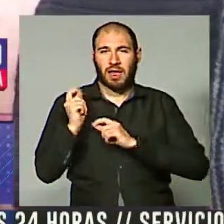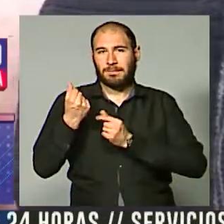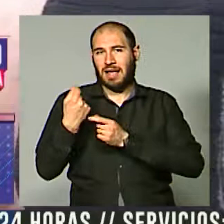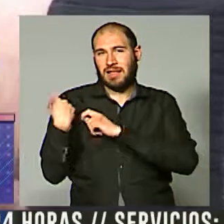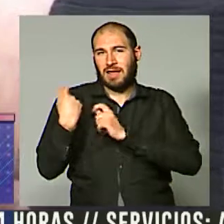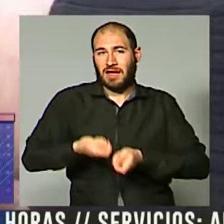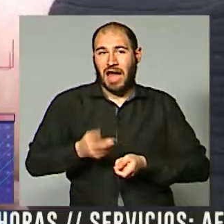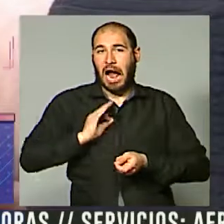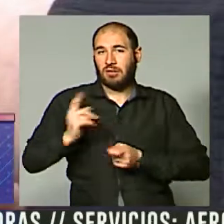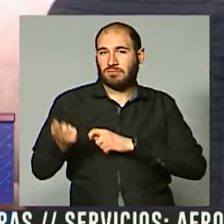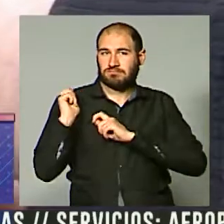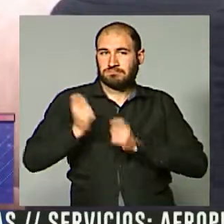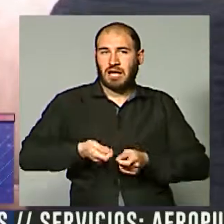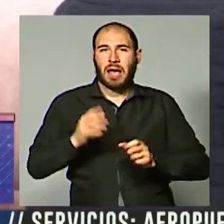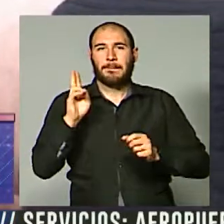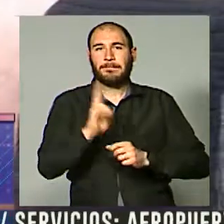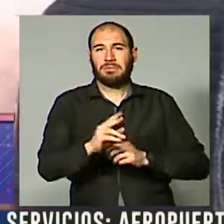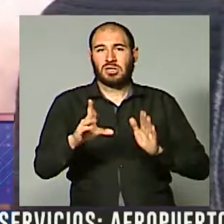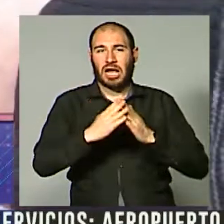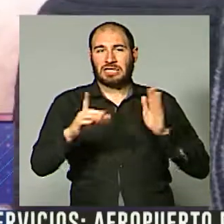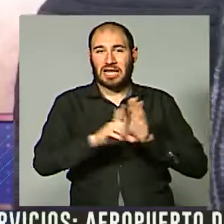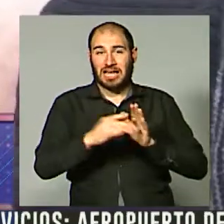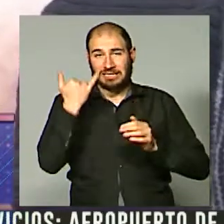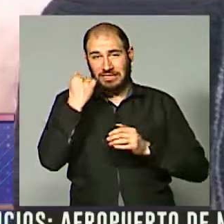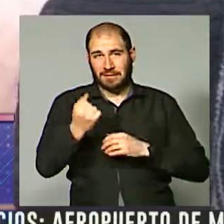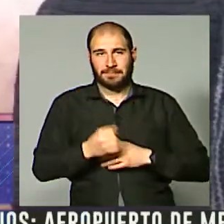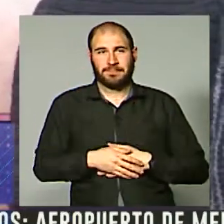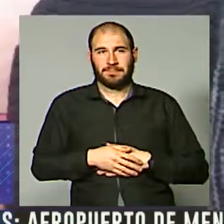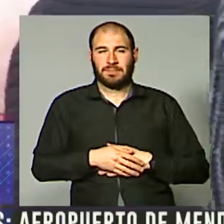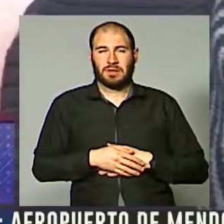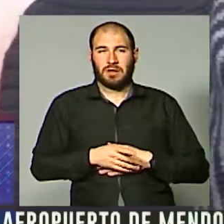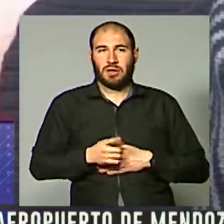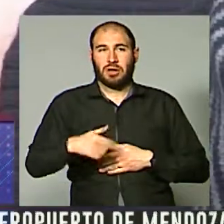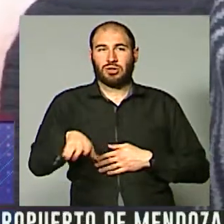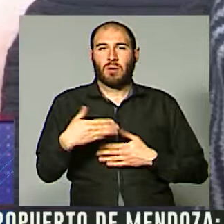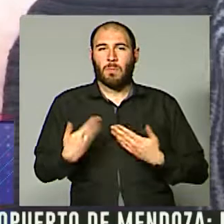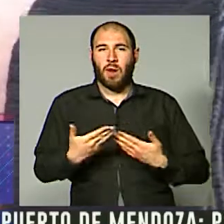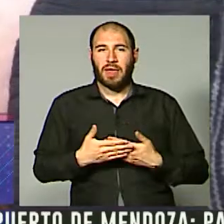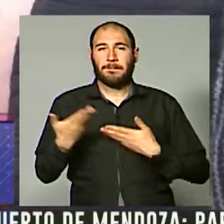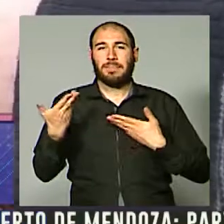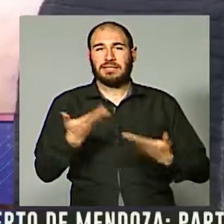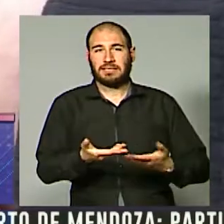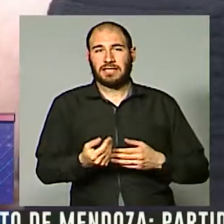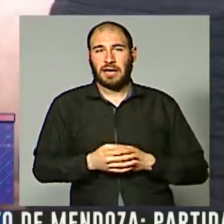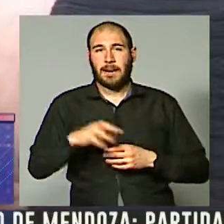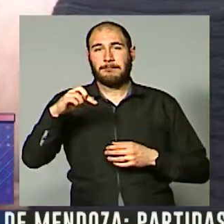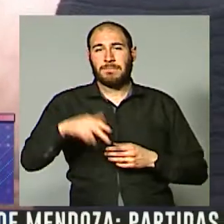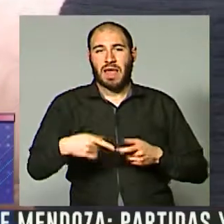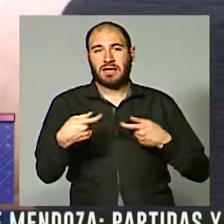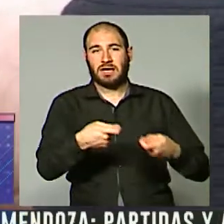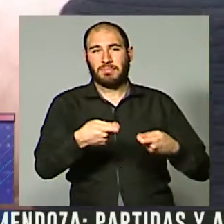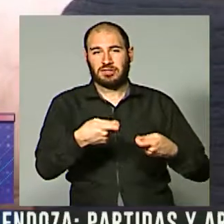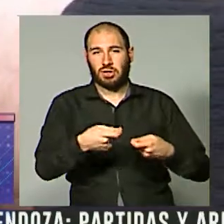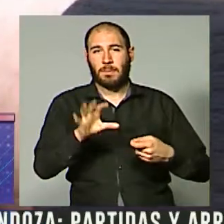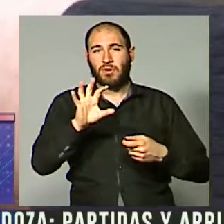otros ejercicios y autorizaciones legislativas que ya existen, vamos a poder presentar un plan de inversión a